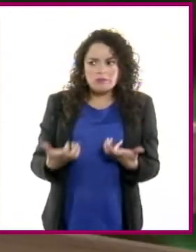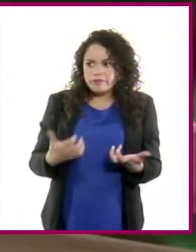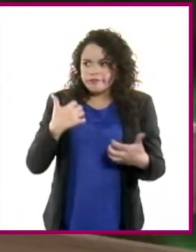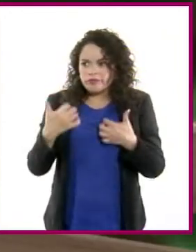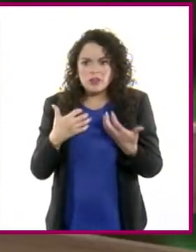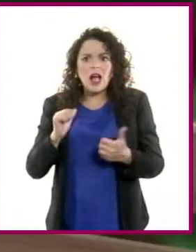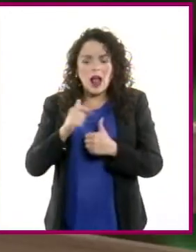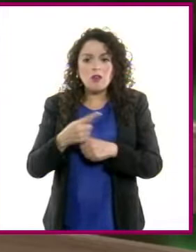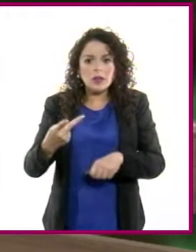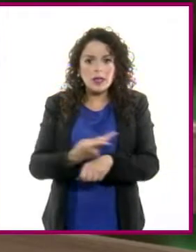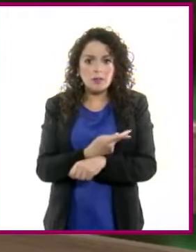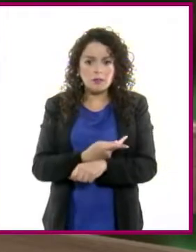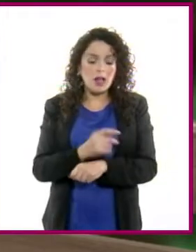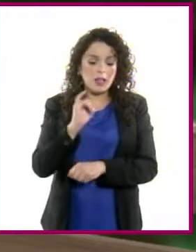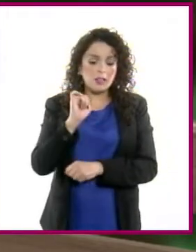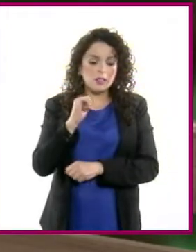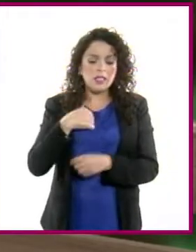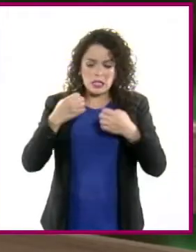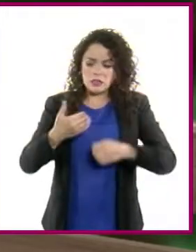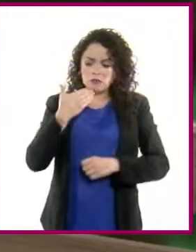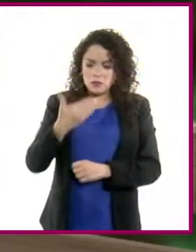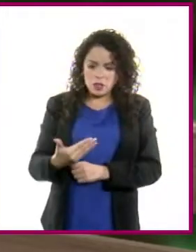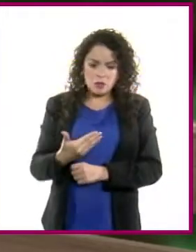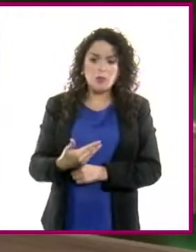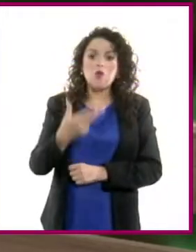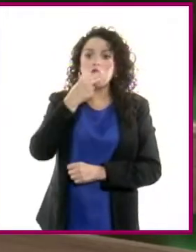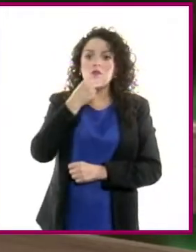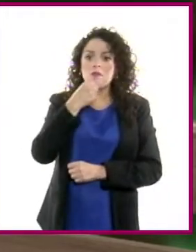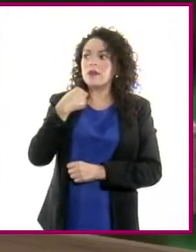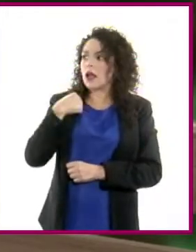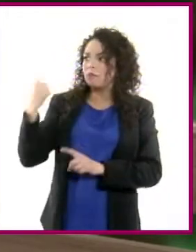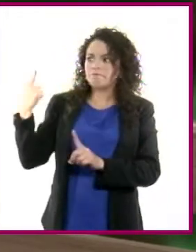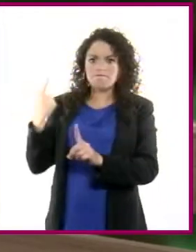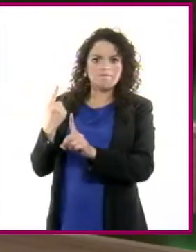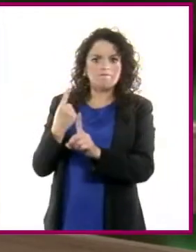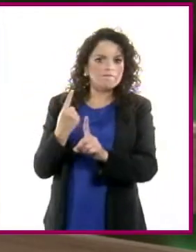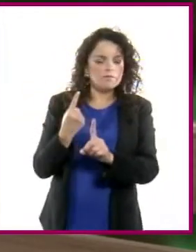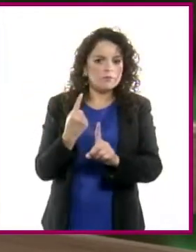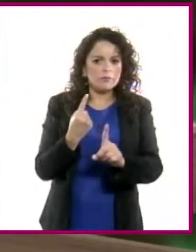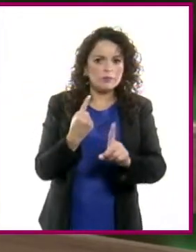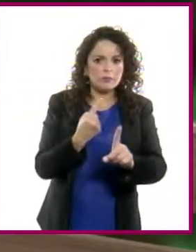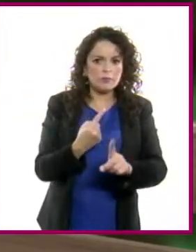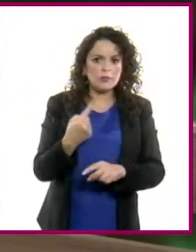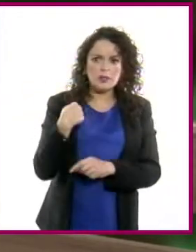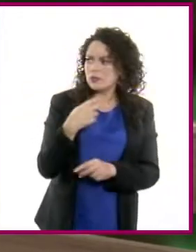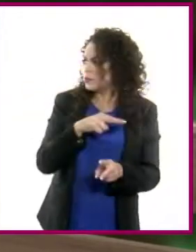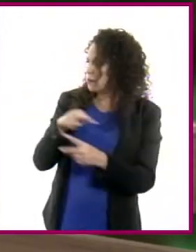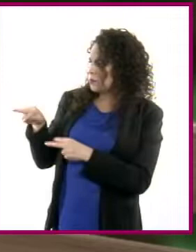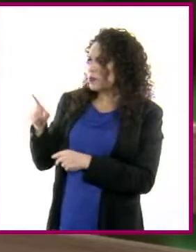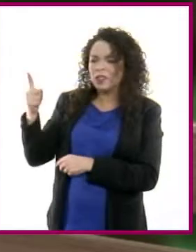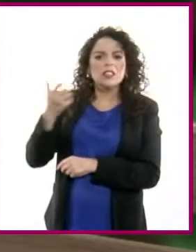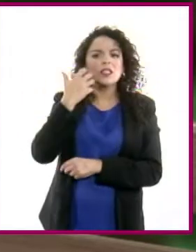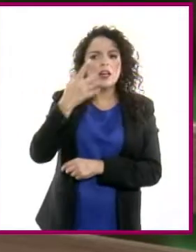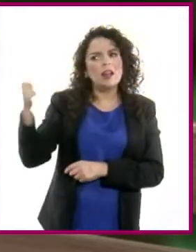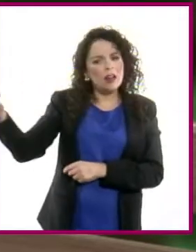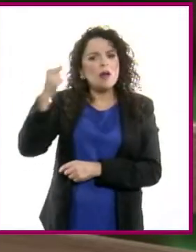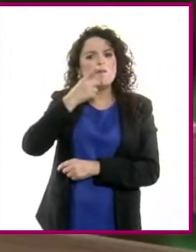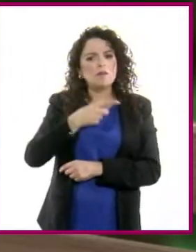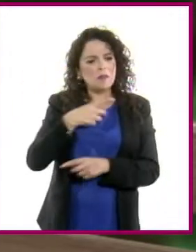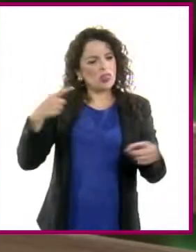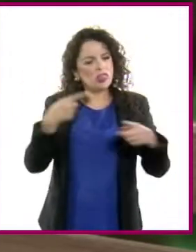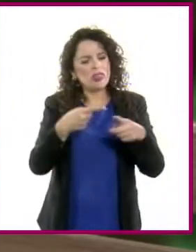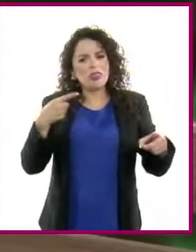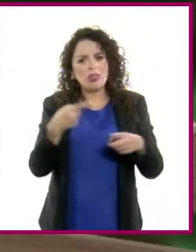pero bien. Iba para la casa y un tipo me empezó a seguir y cuando me volteé y le dije que qué quería, me gritó cosas horribles y se echó a